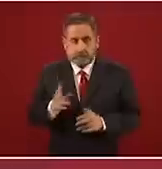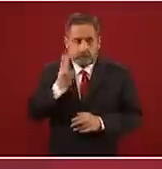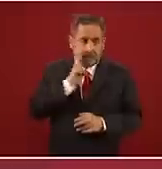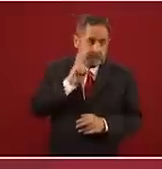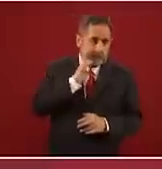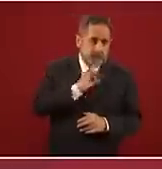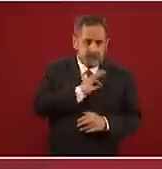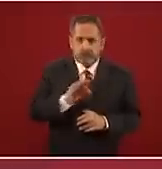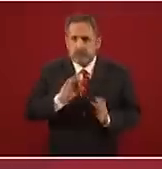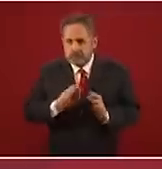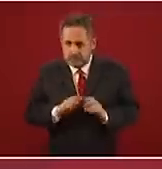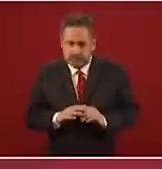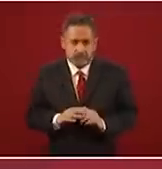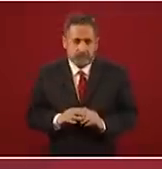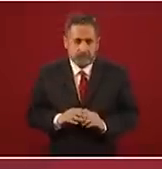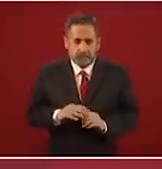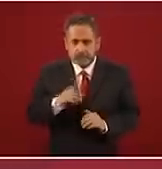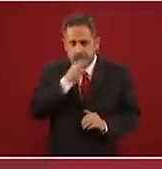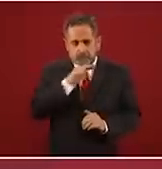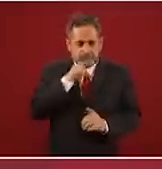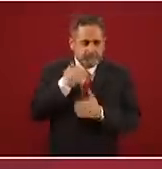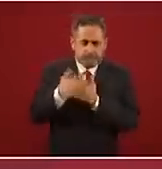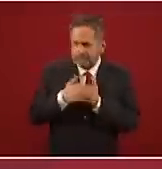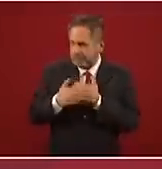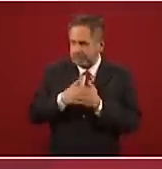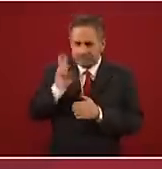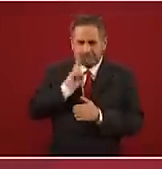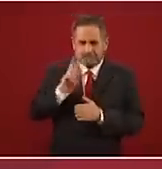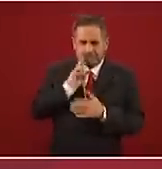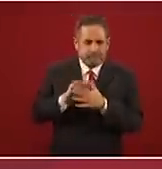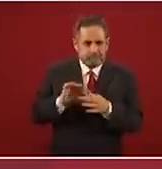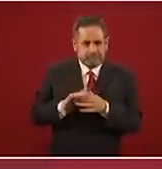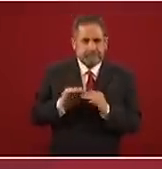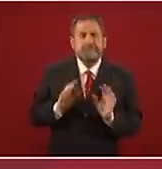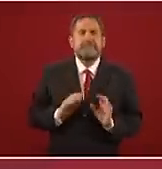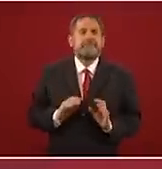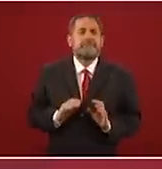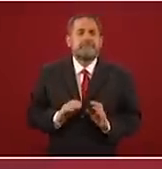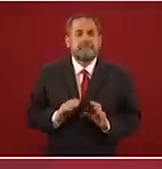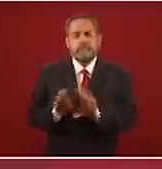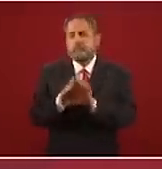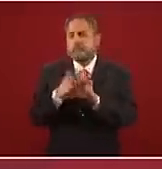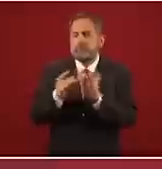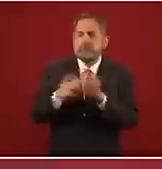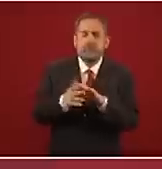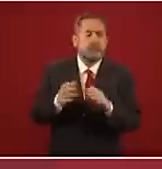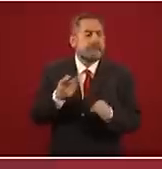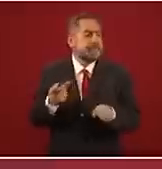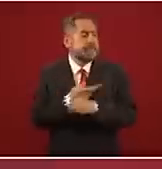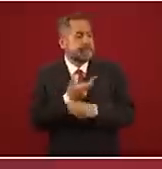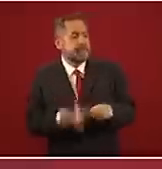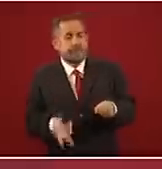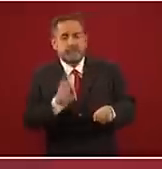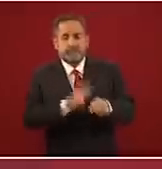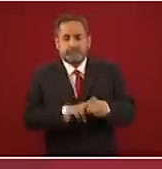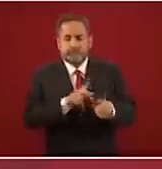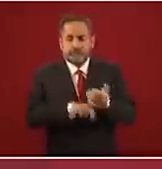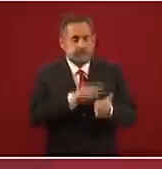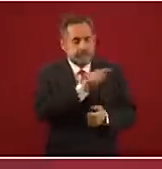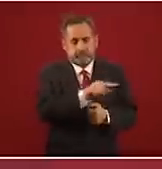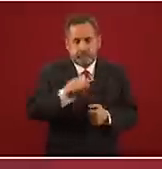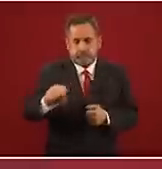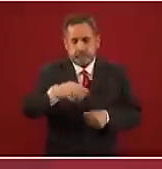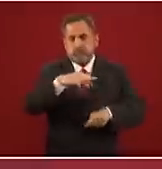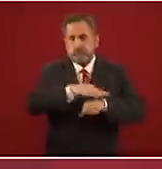posible, lo más pronto posible, que cómo están los hospitales en